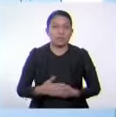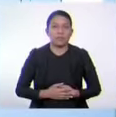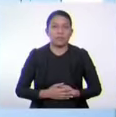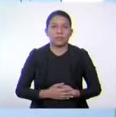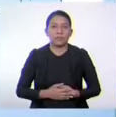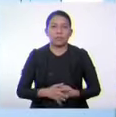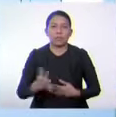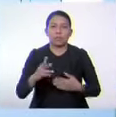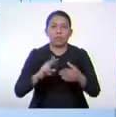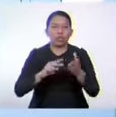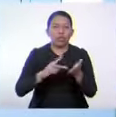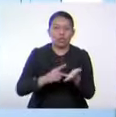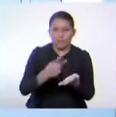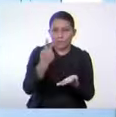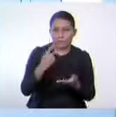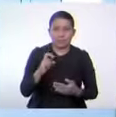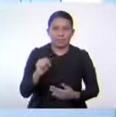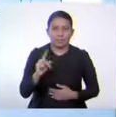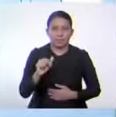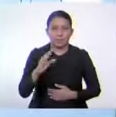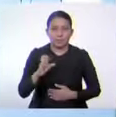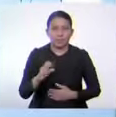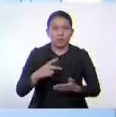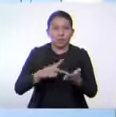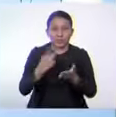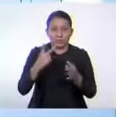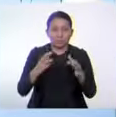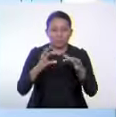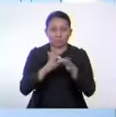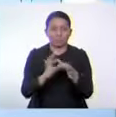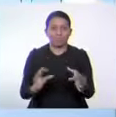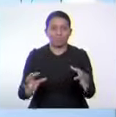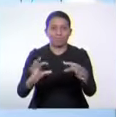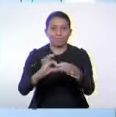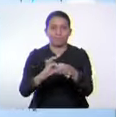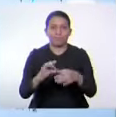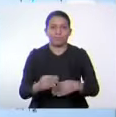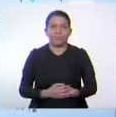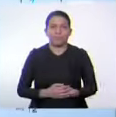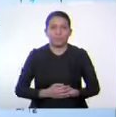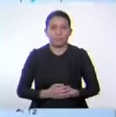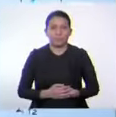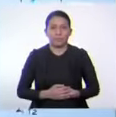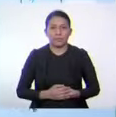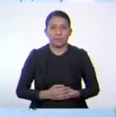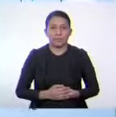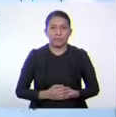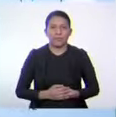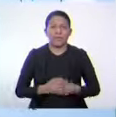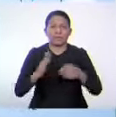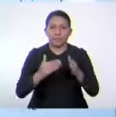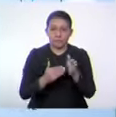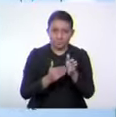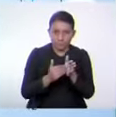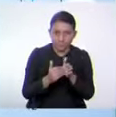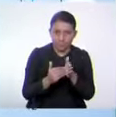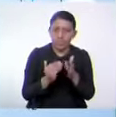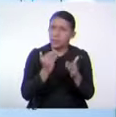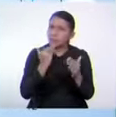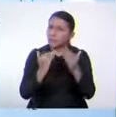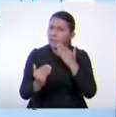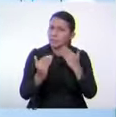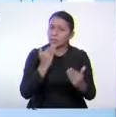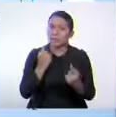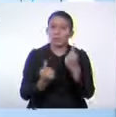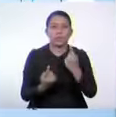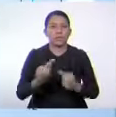enlace. Entonces, la hibridación sp2 es para dobles enlaces. A continuación les explico la